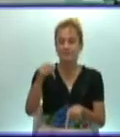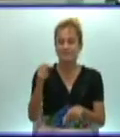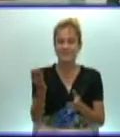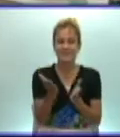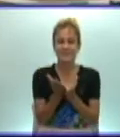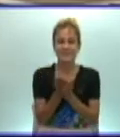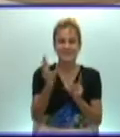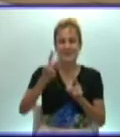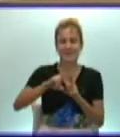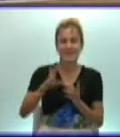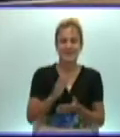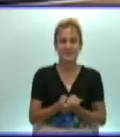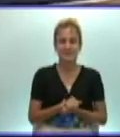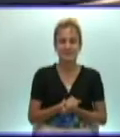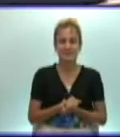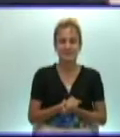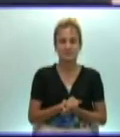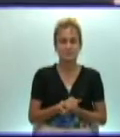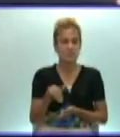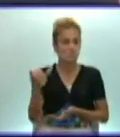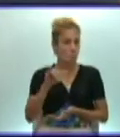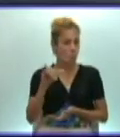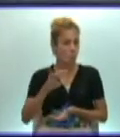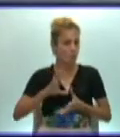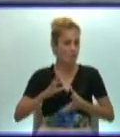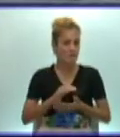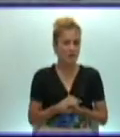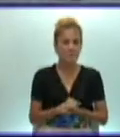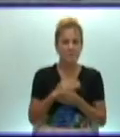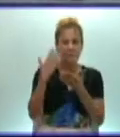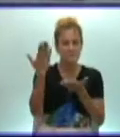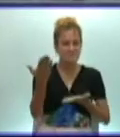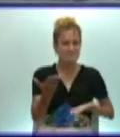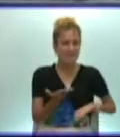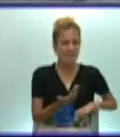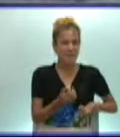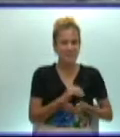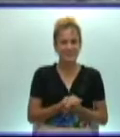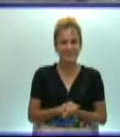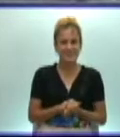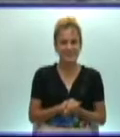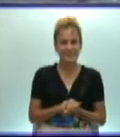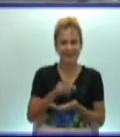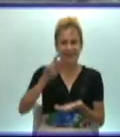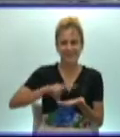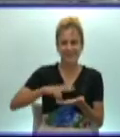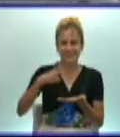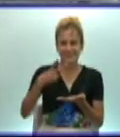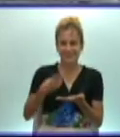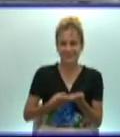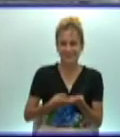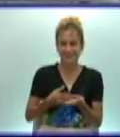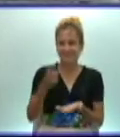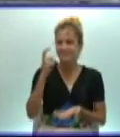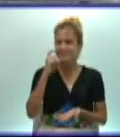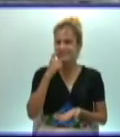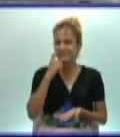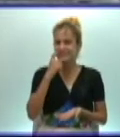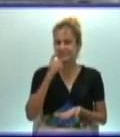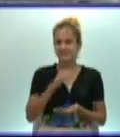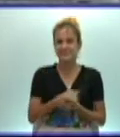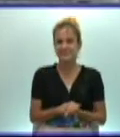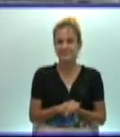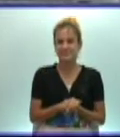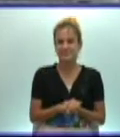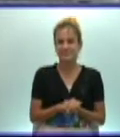emisión televisiva. De igual manera, damos la bienvenida a Tatiane, intérprete del lenguaje de señas, que